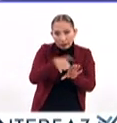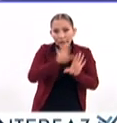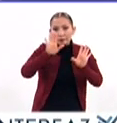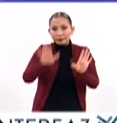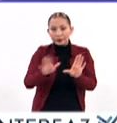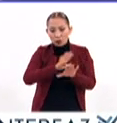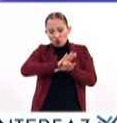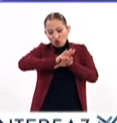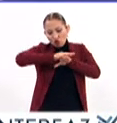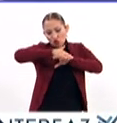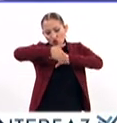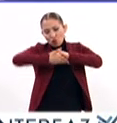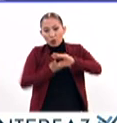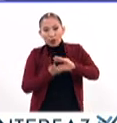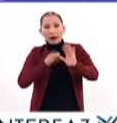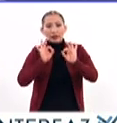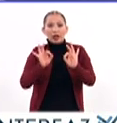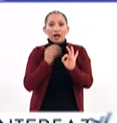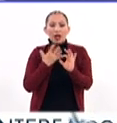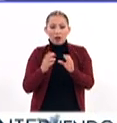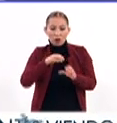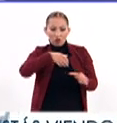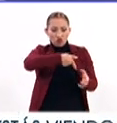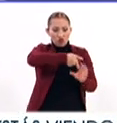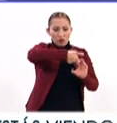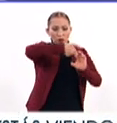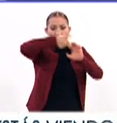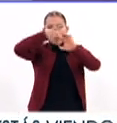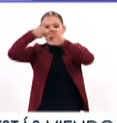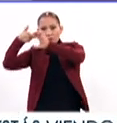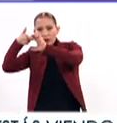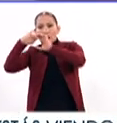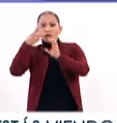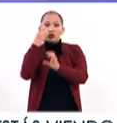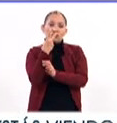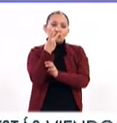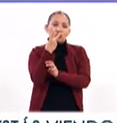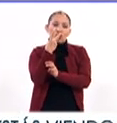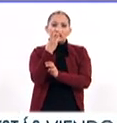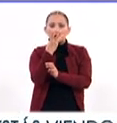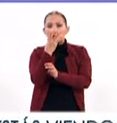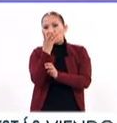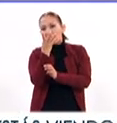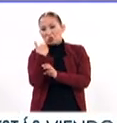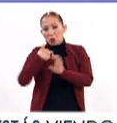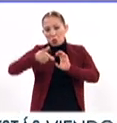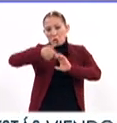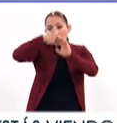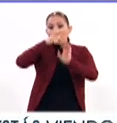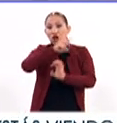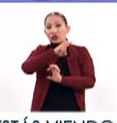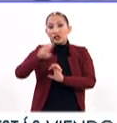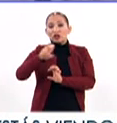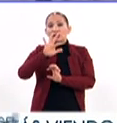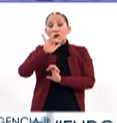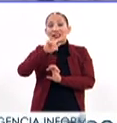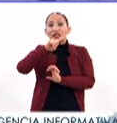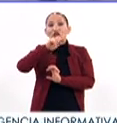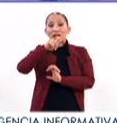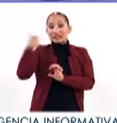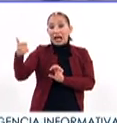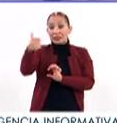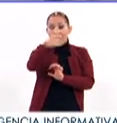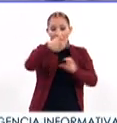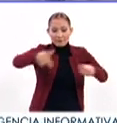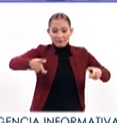hacer el lizaje. Y aquí entra una parte muy importante, que son las grúas. Generalmente usamos de 2 a 4 grúas de 250 toneladas cada una,